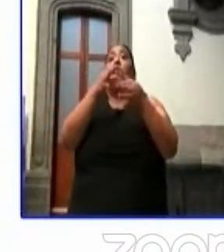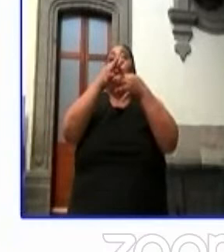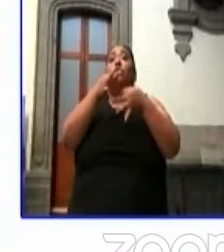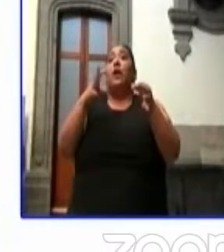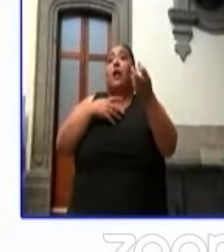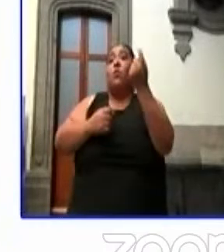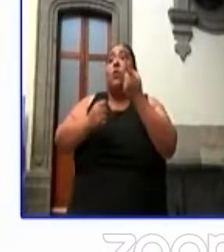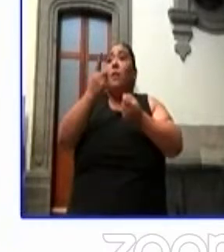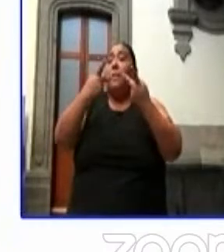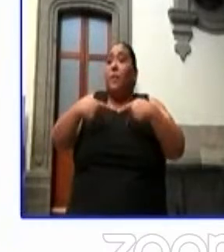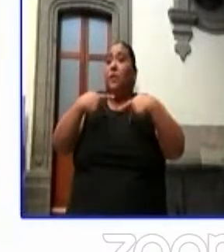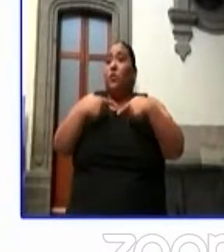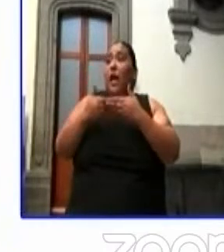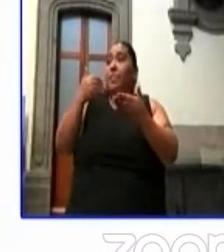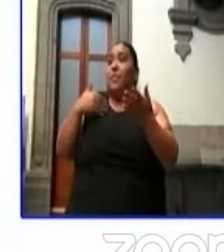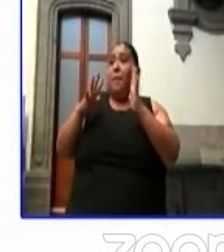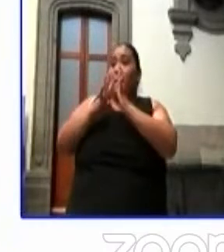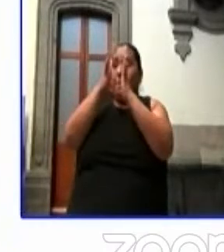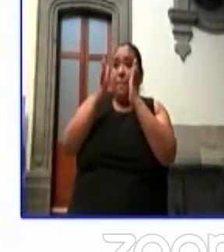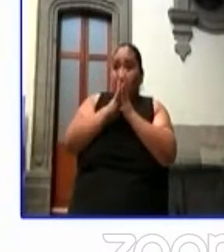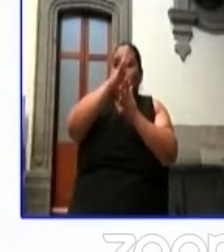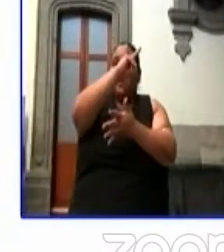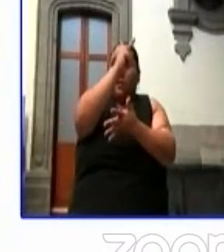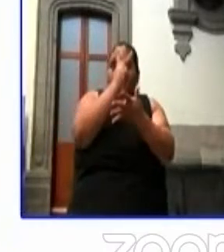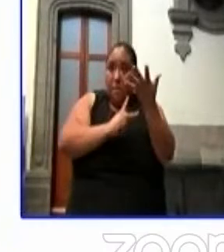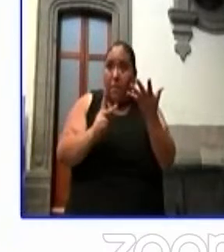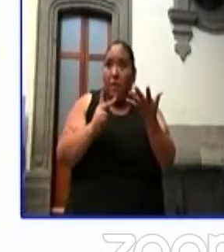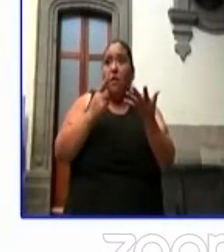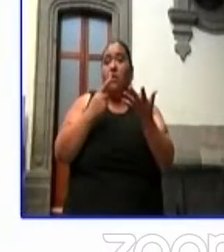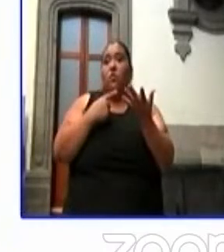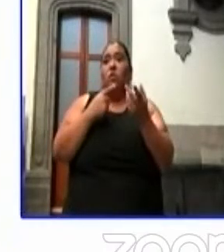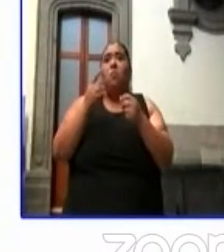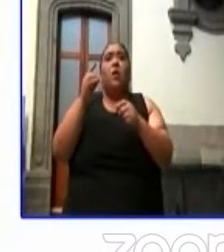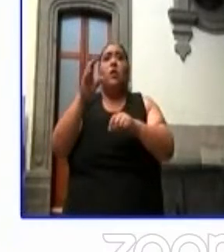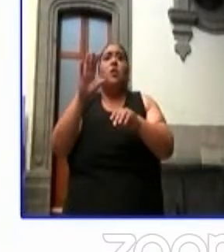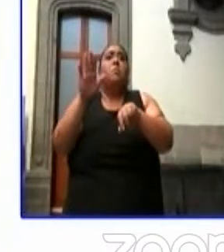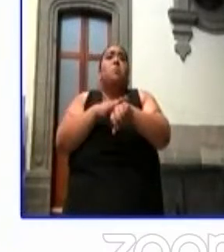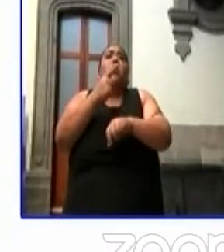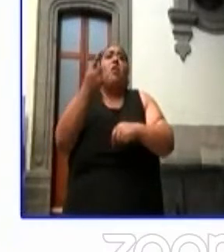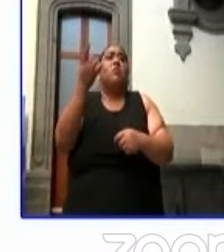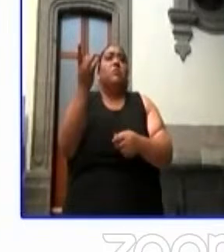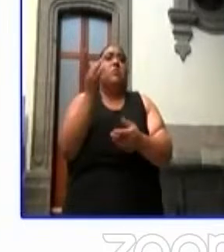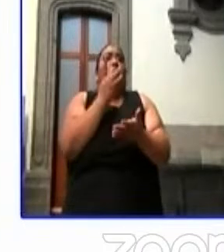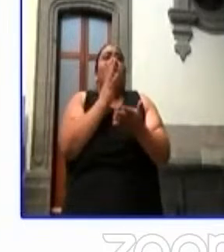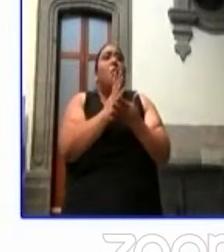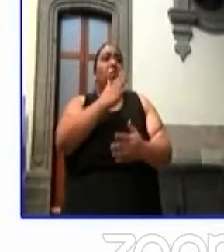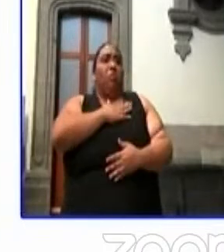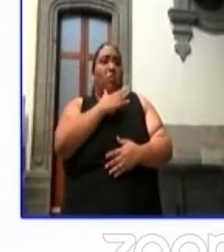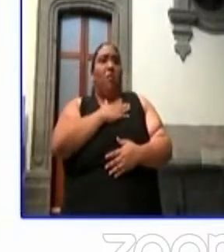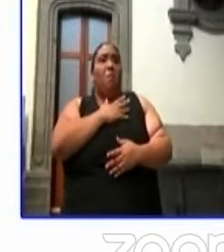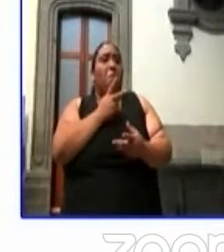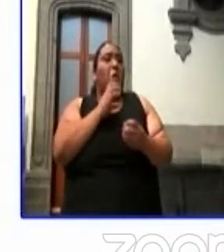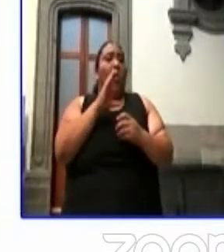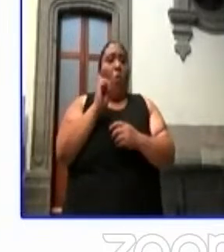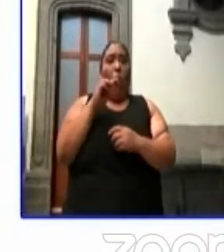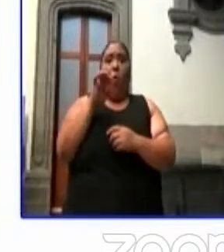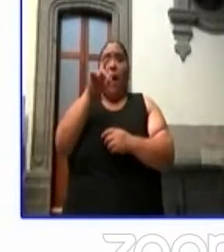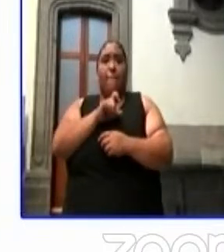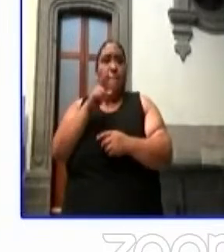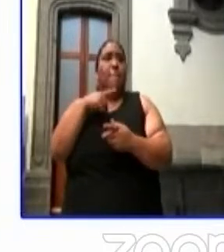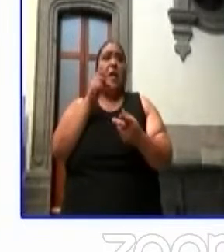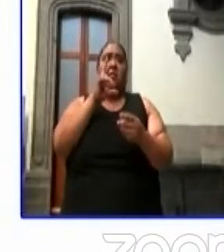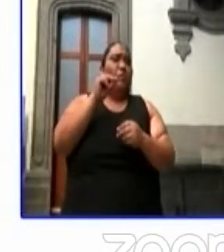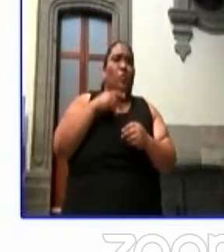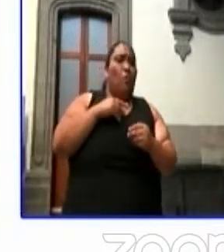estuvieron participando en este plan, porque al final la autoría no es solo de Coamex y sobre todo es un documento de la comunidad